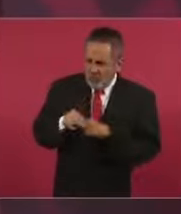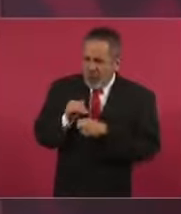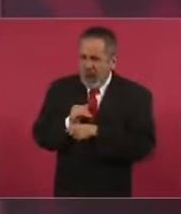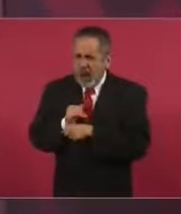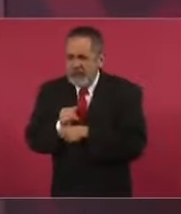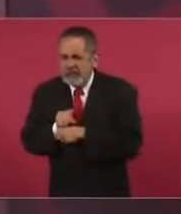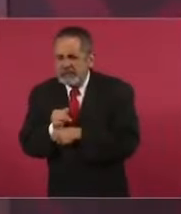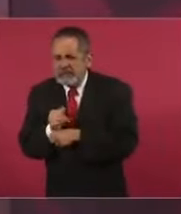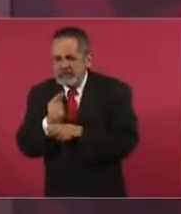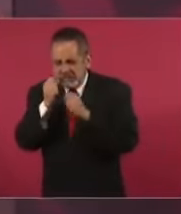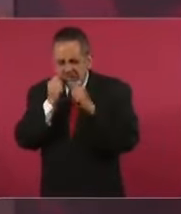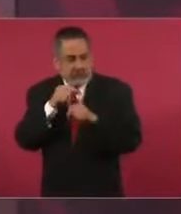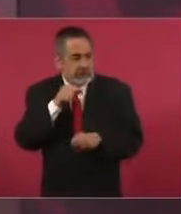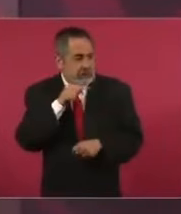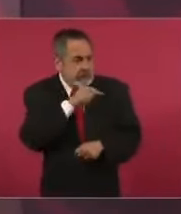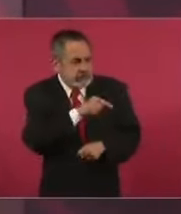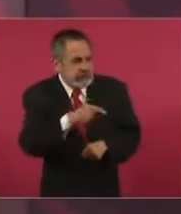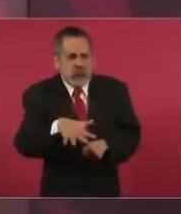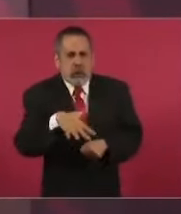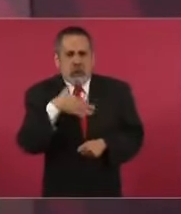actos de corrupción